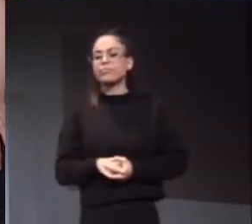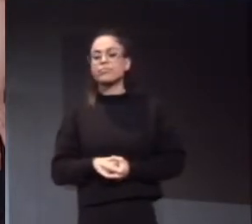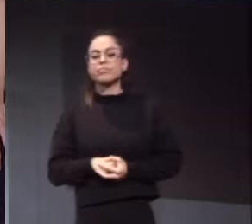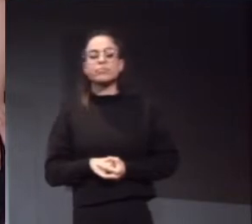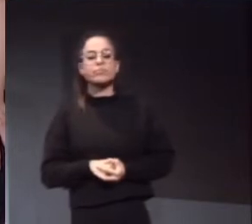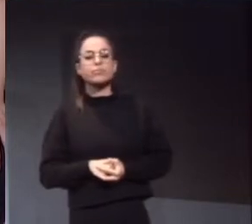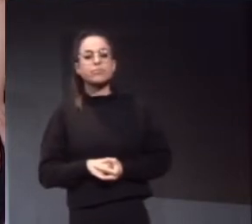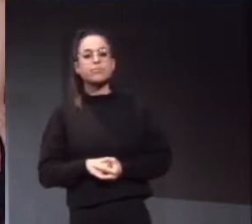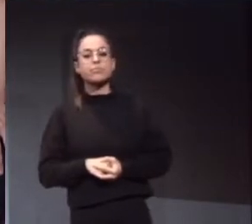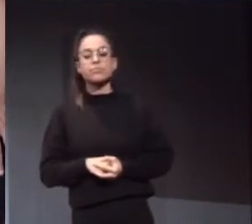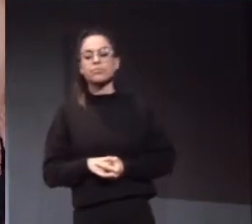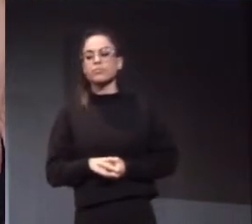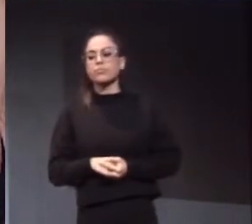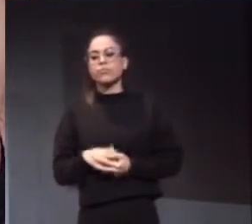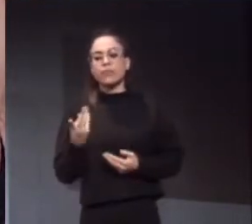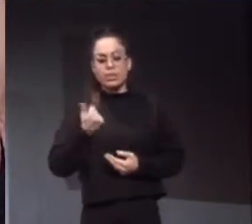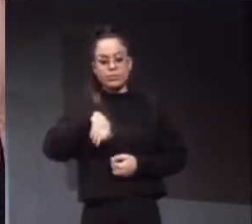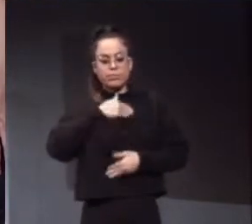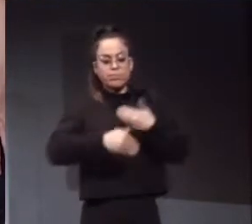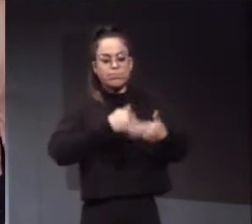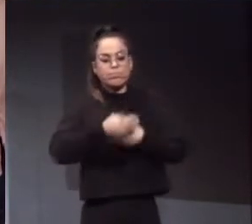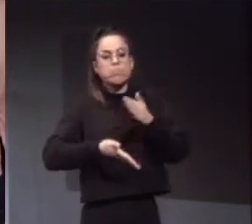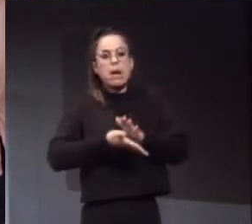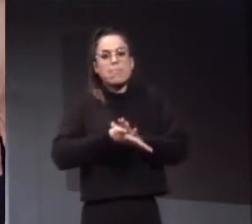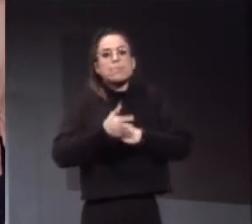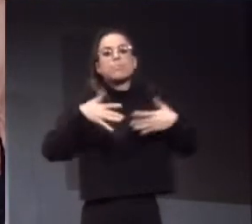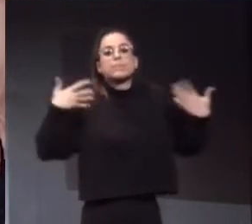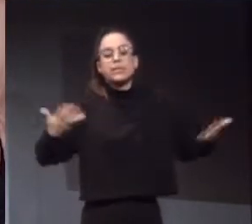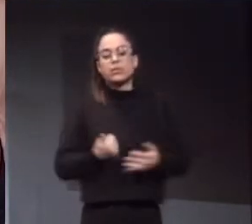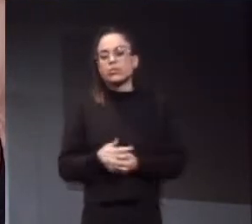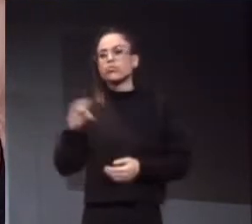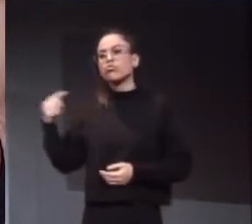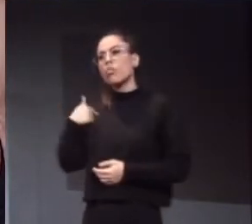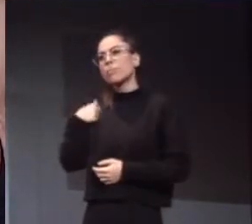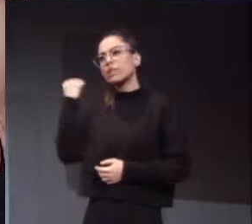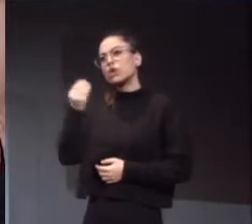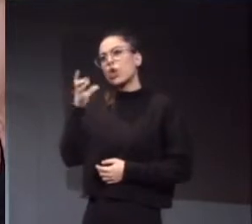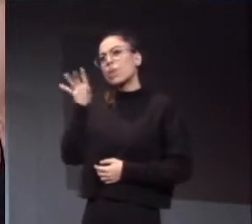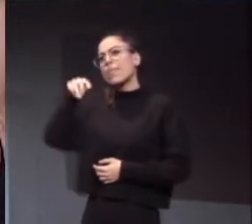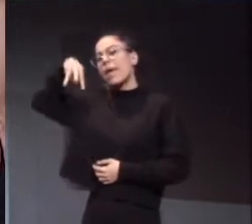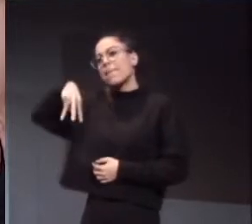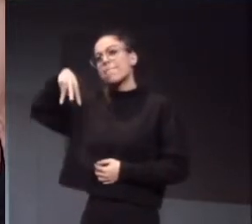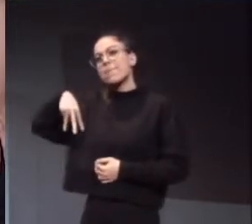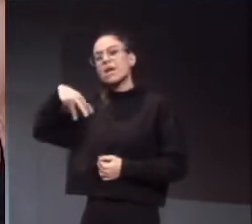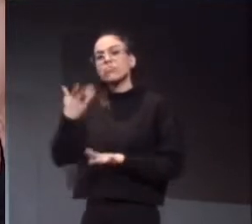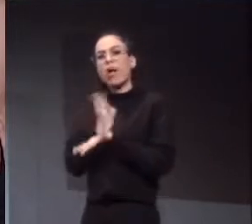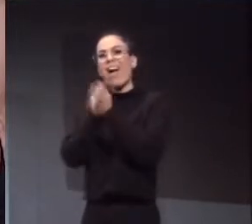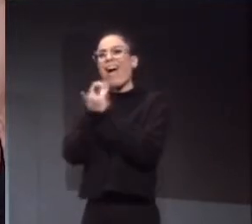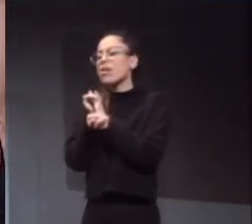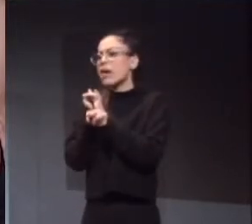que dices tú hay que vamos pero sobre el 15m yo creo que proponía un cambio profundo y